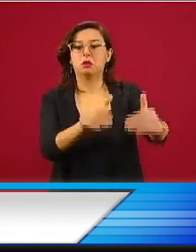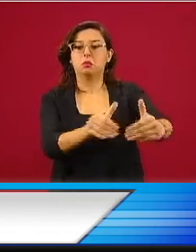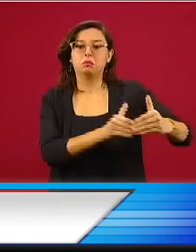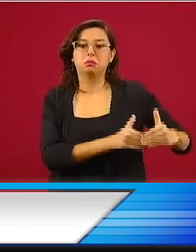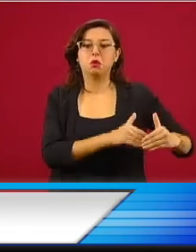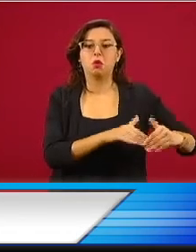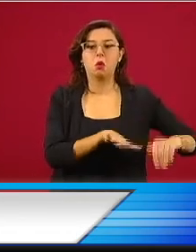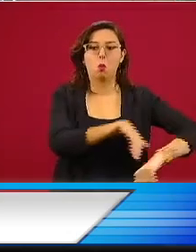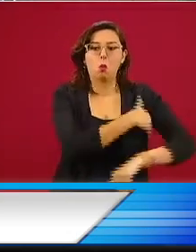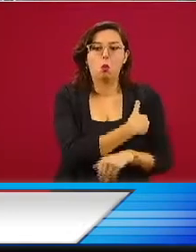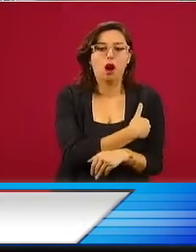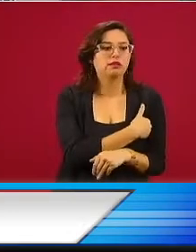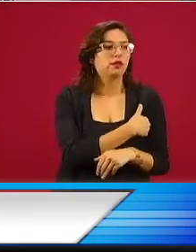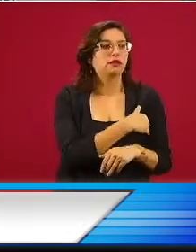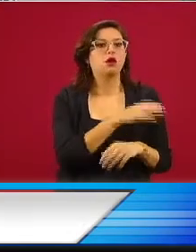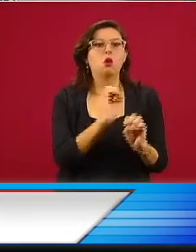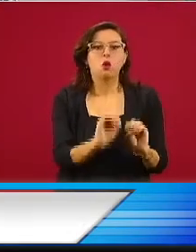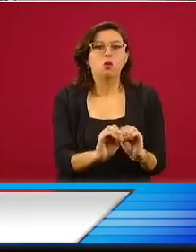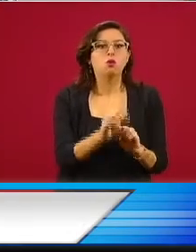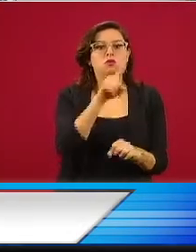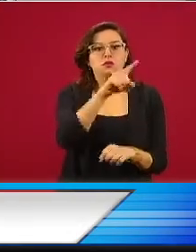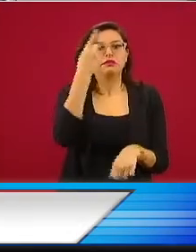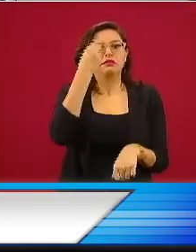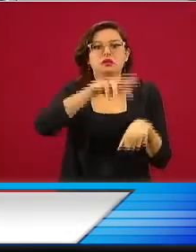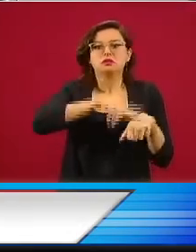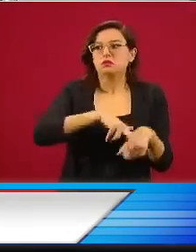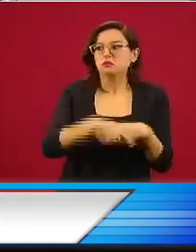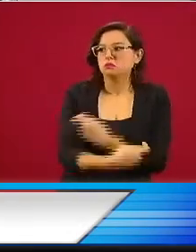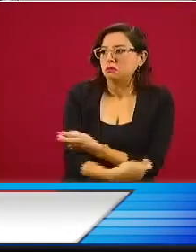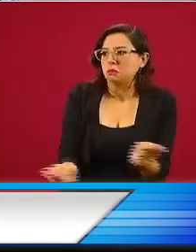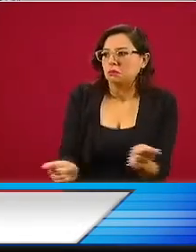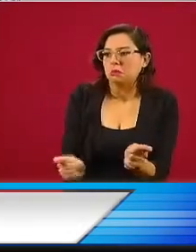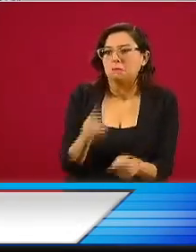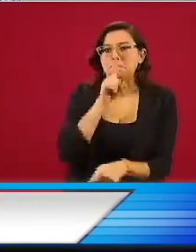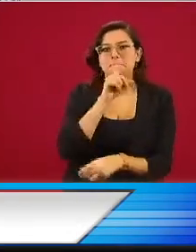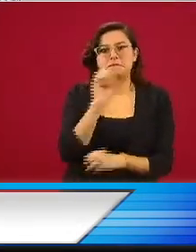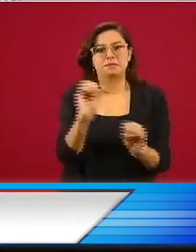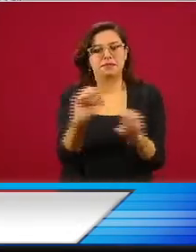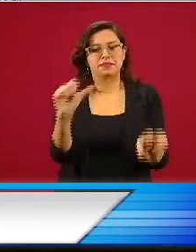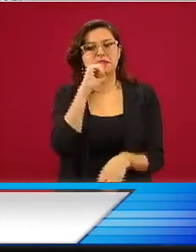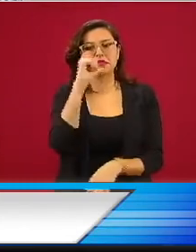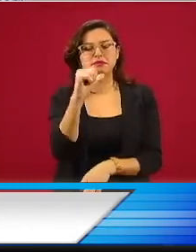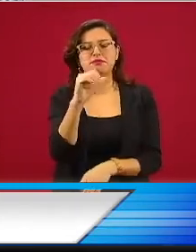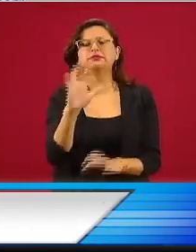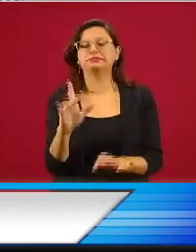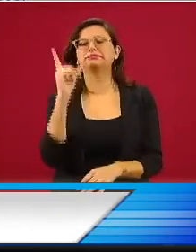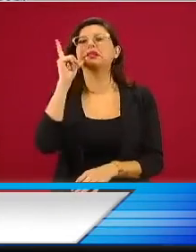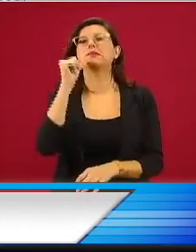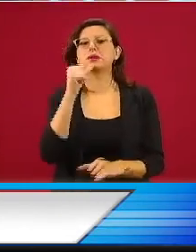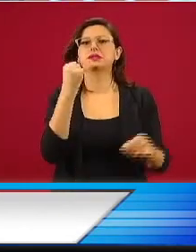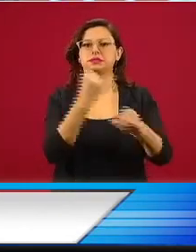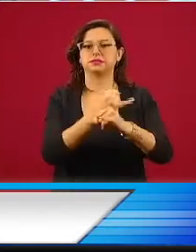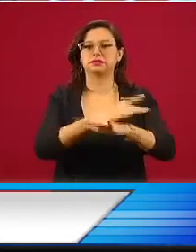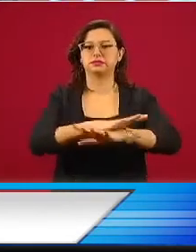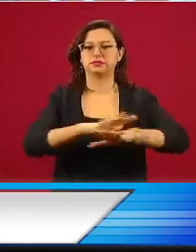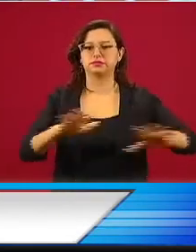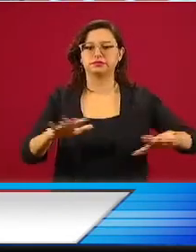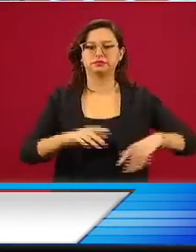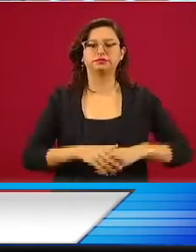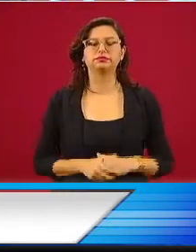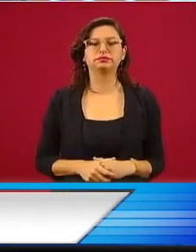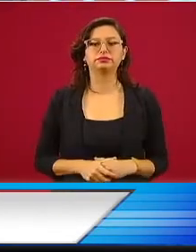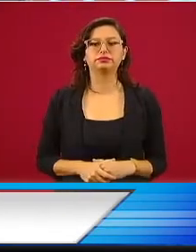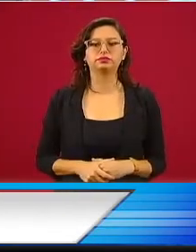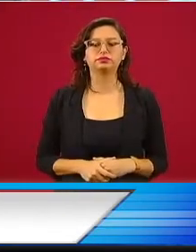crearon monopolios particulares hay una empresa extranjera que tiene el control del mayor número de contratos para la generación y venta de energía